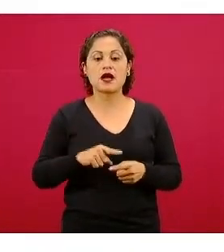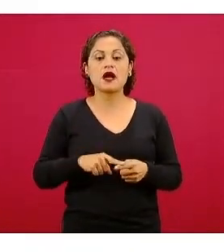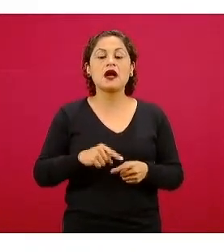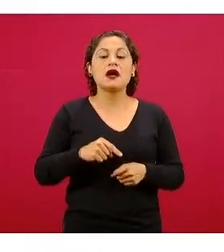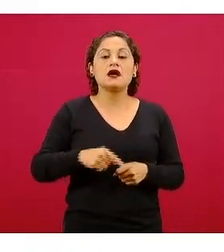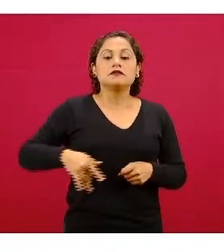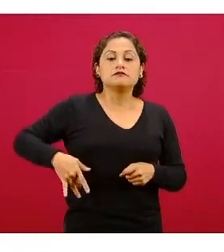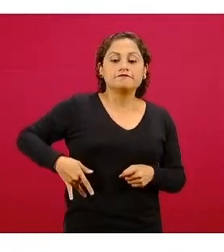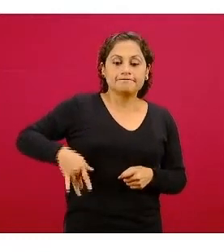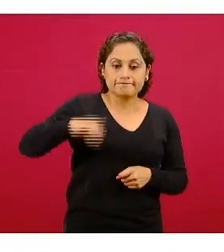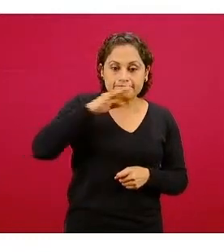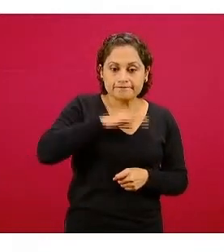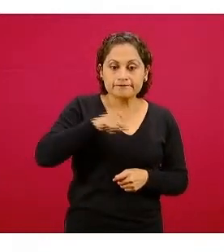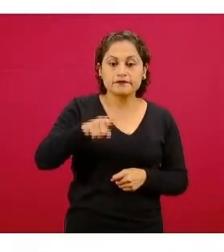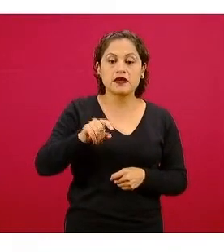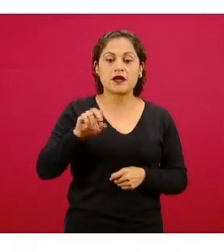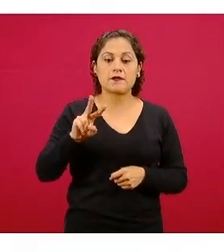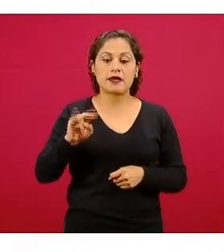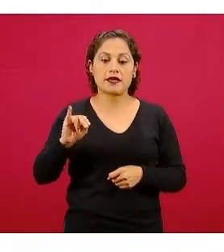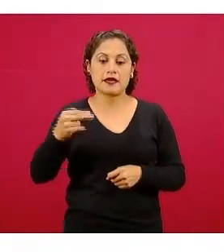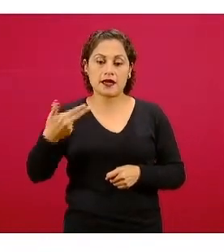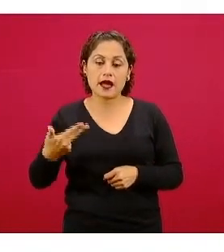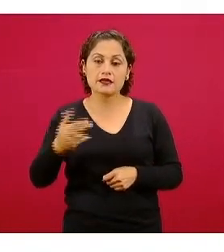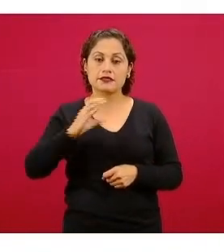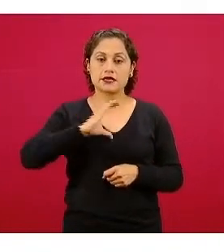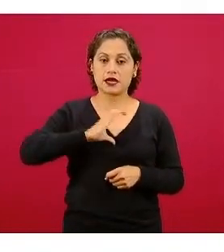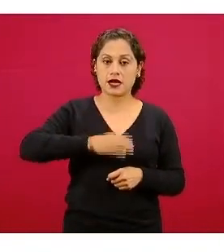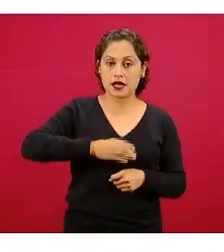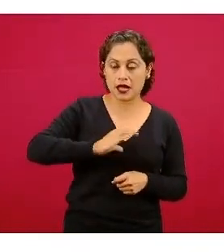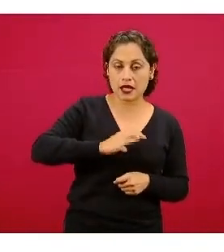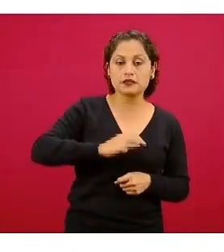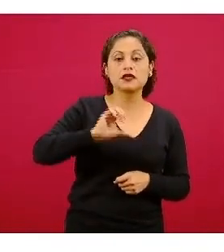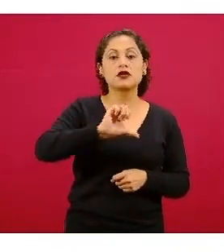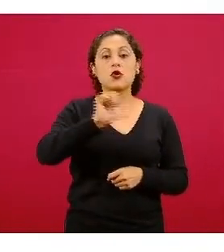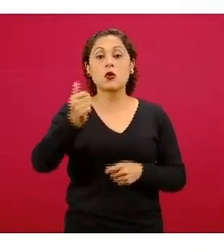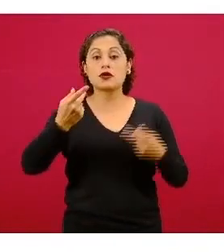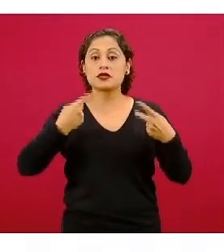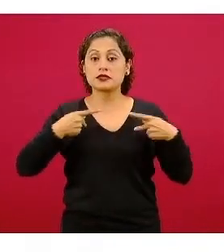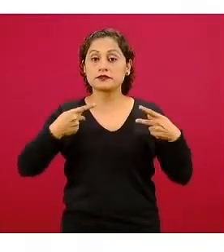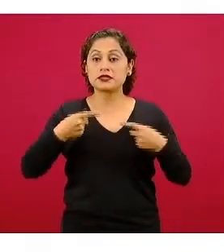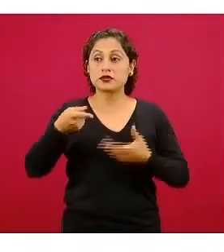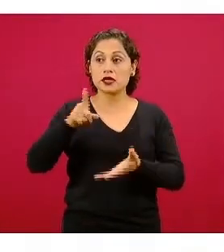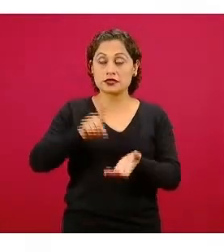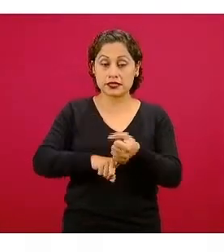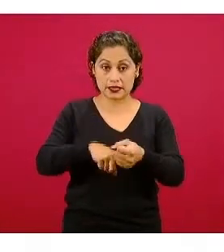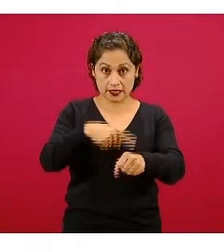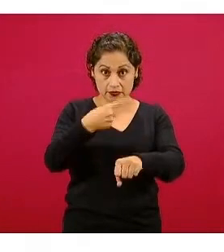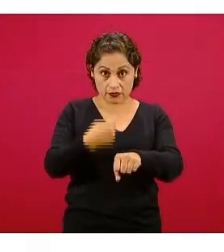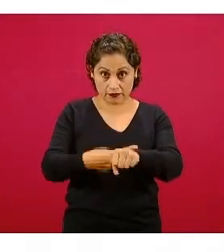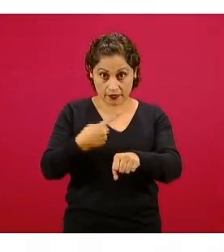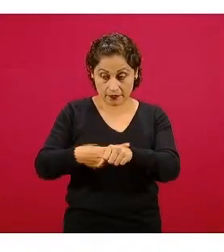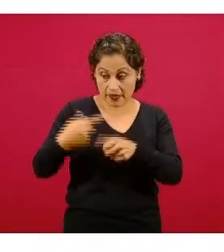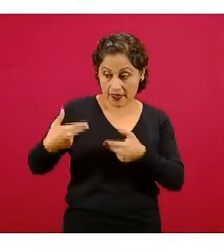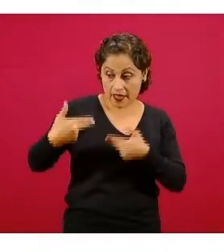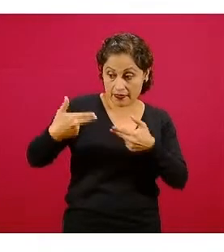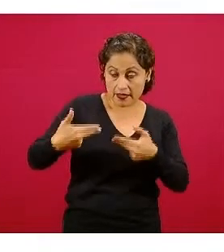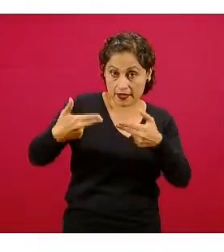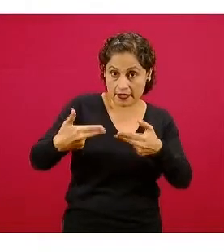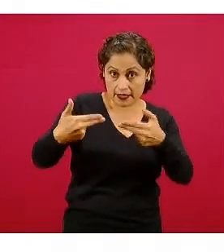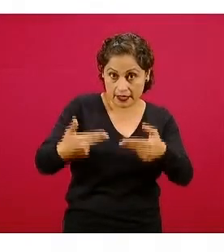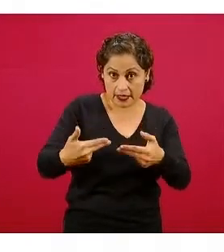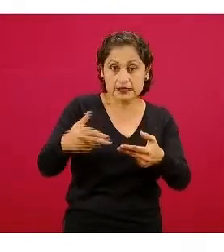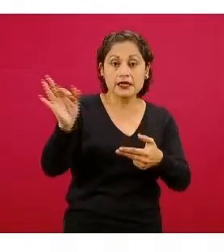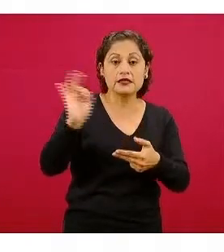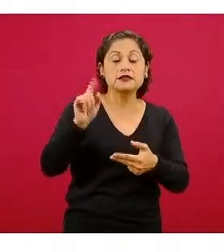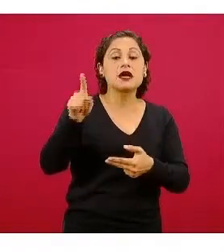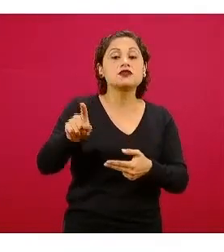viven con VIH-Sida, personas con cáncer y todas aquellas personas que tienen alguna patología de origen que les genera una disminución de